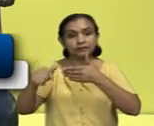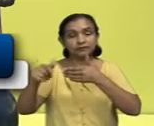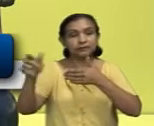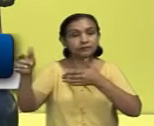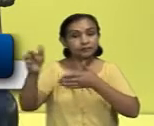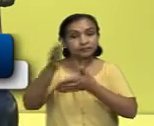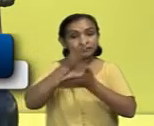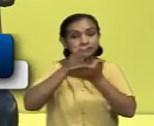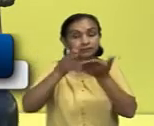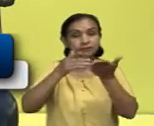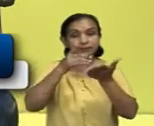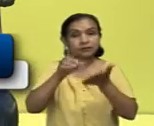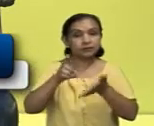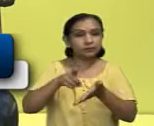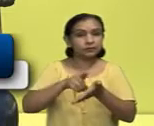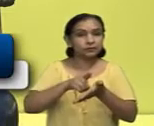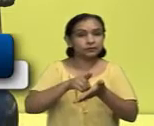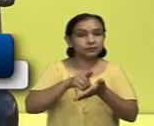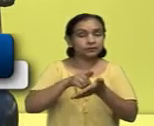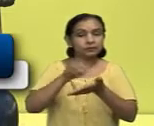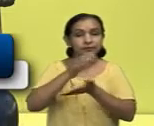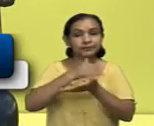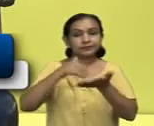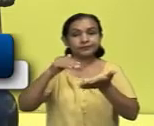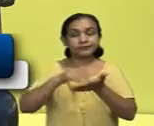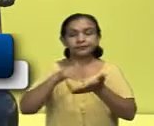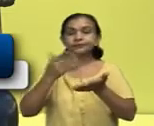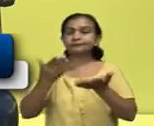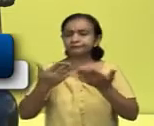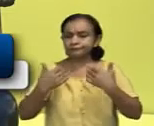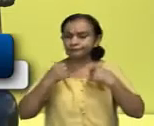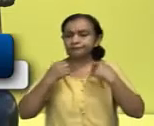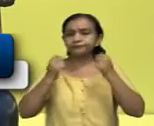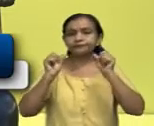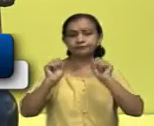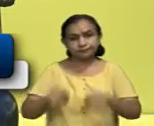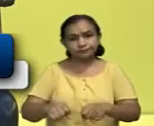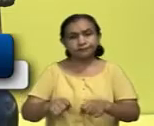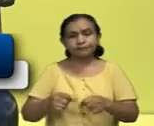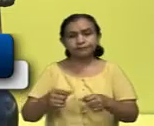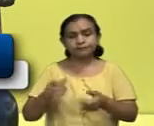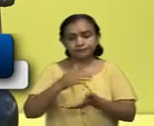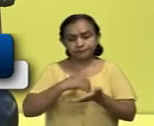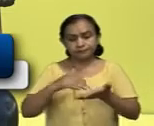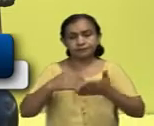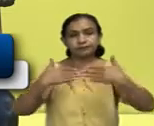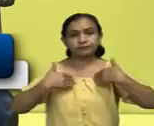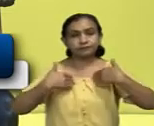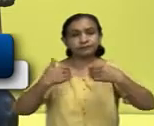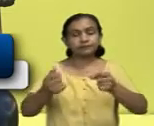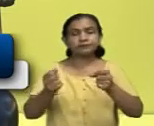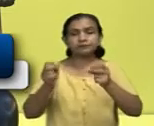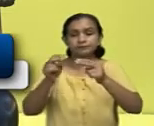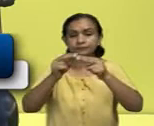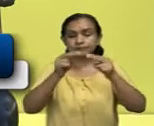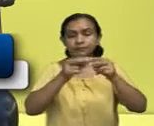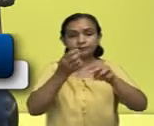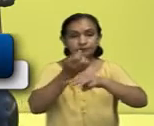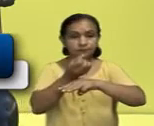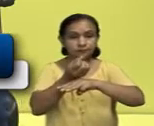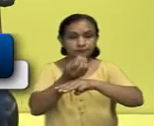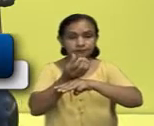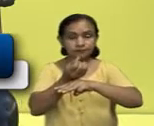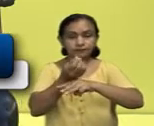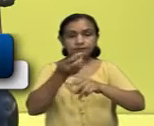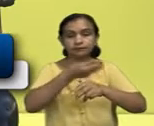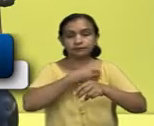duda o quieren articularlos, que lleguen al centro de salud y nosotros hacemos la articulación tanto con la alcaldía como con el